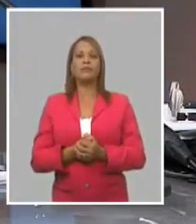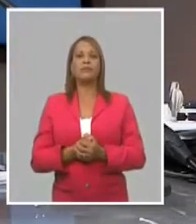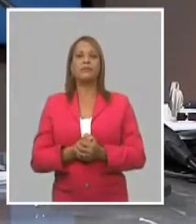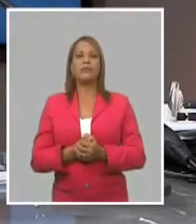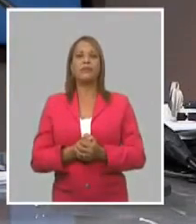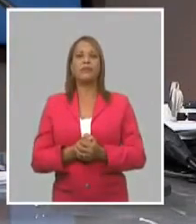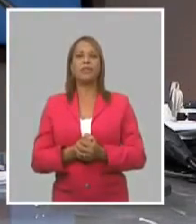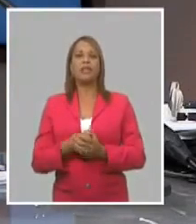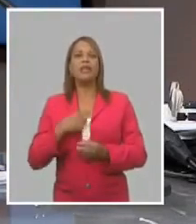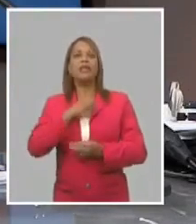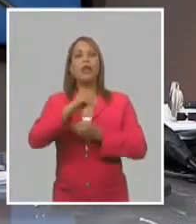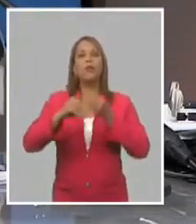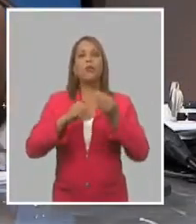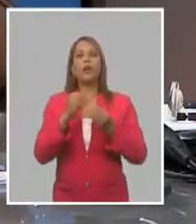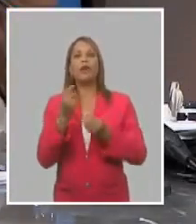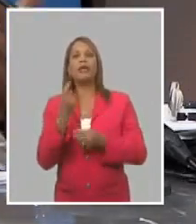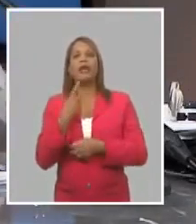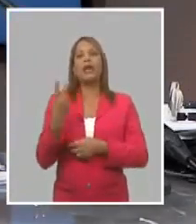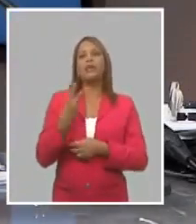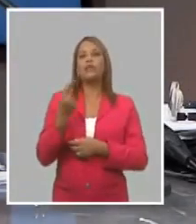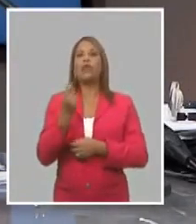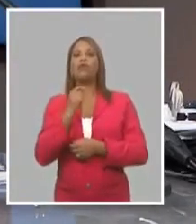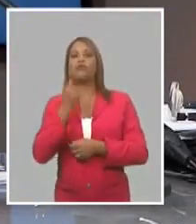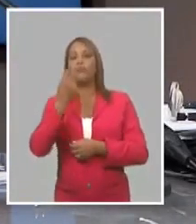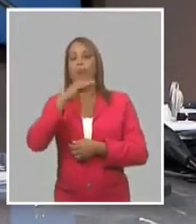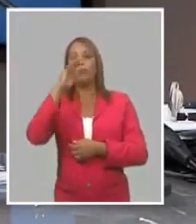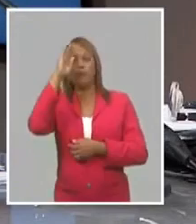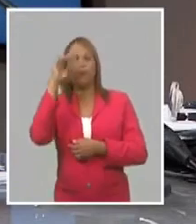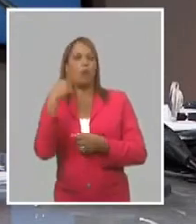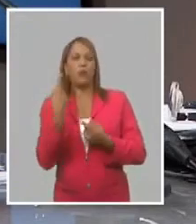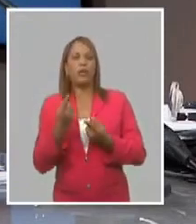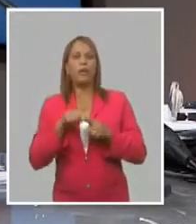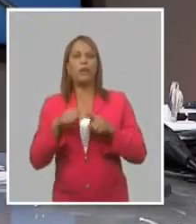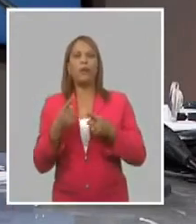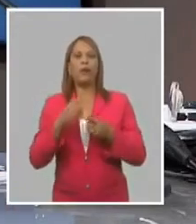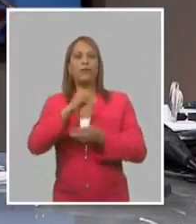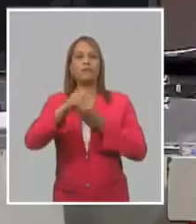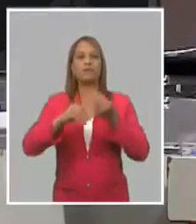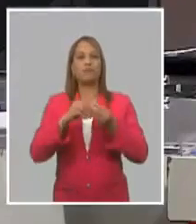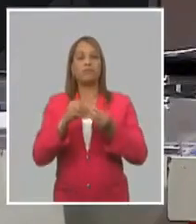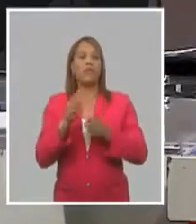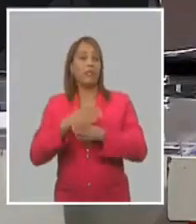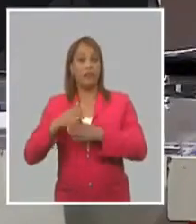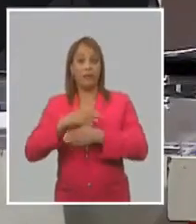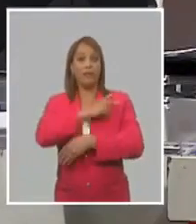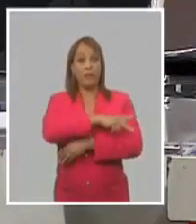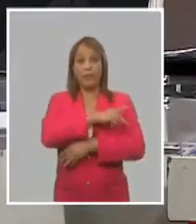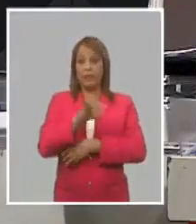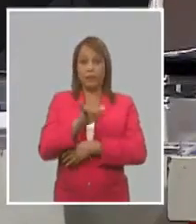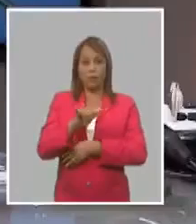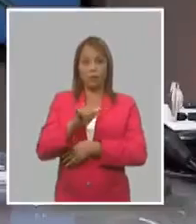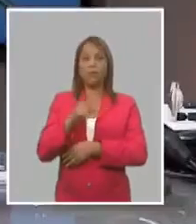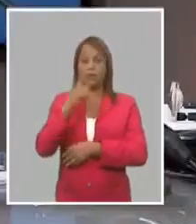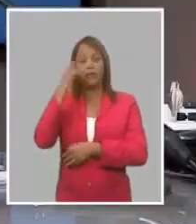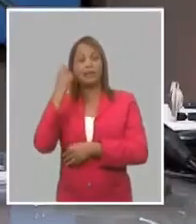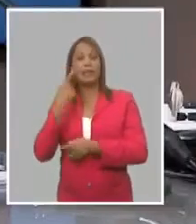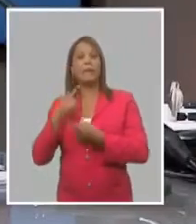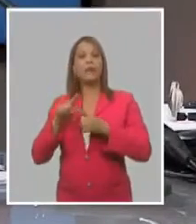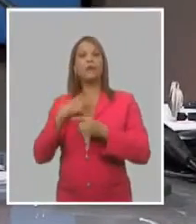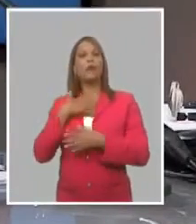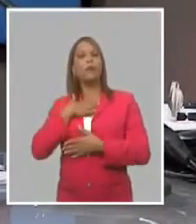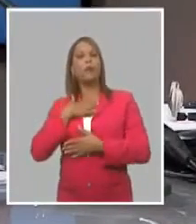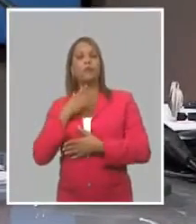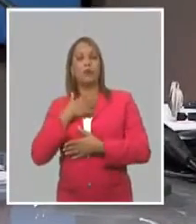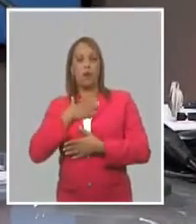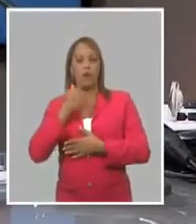tienen dualidad monetaria? Porque hay economías duales en términos de moneda. Hay varias en el mundo, ¿no? No solo hay, sí, pero me refiero